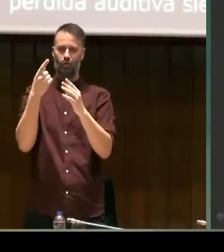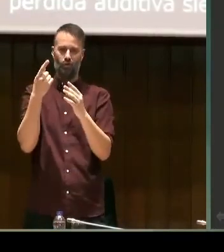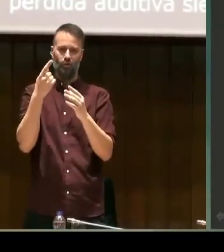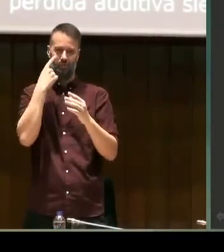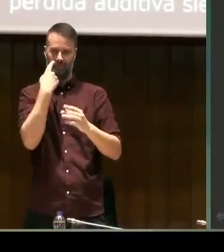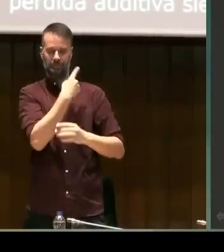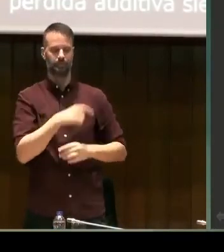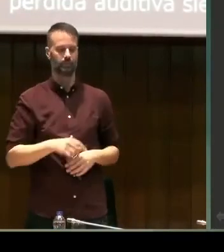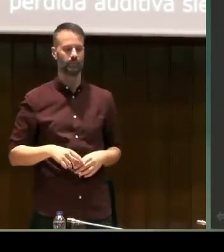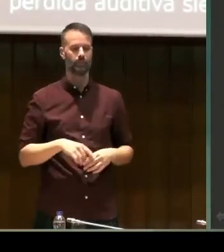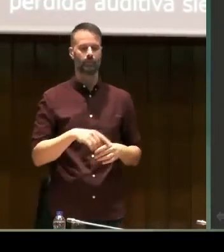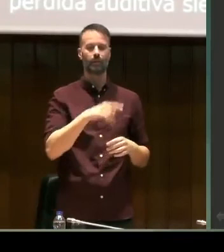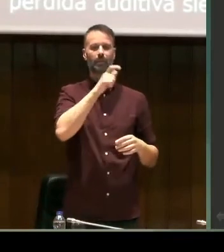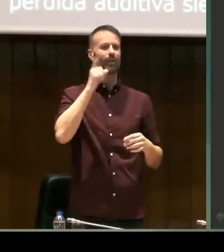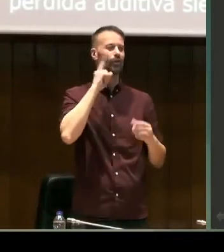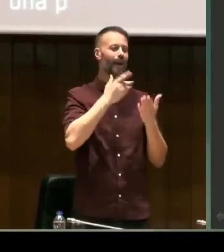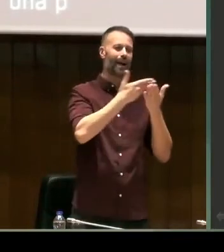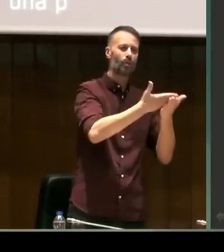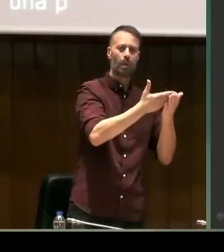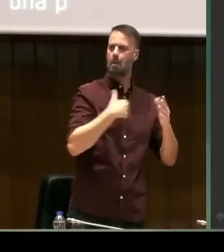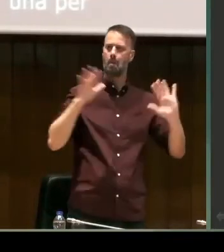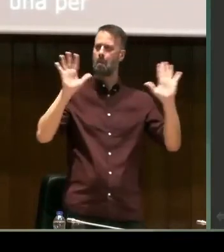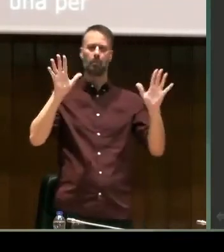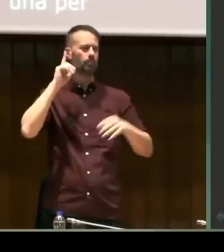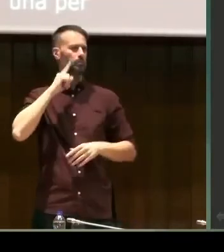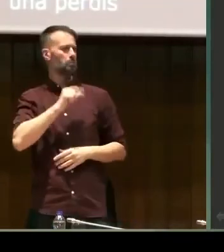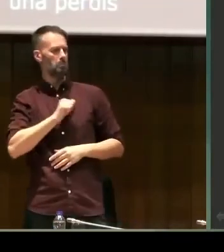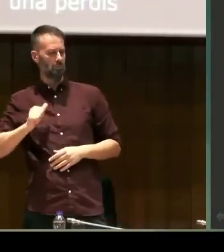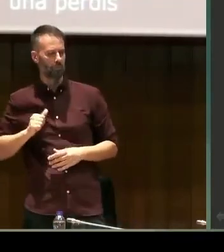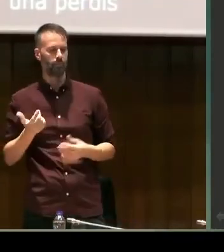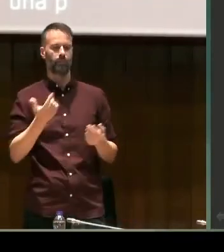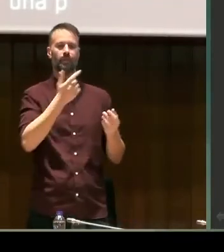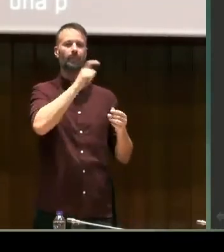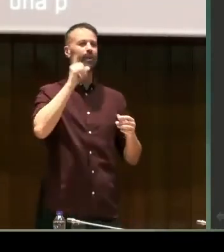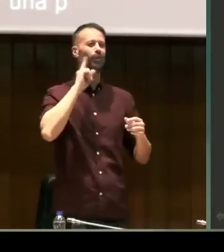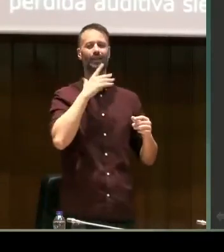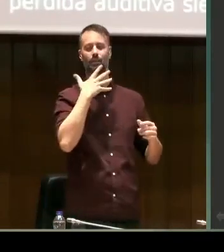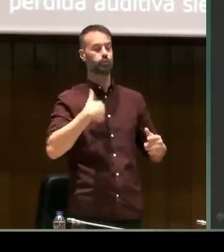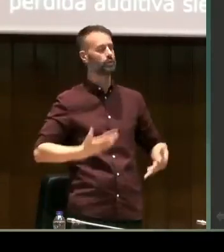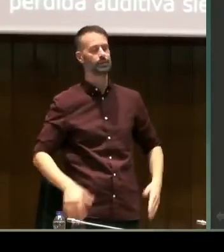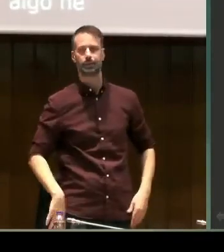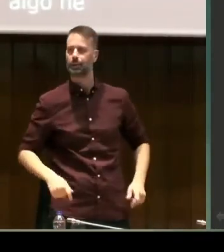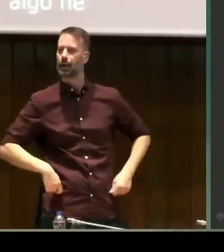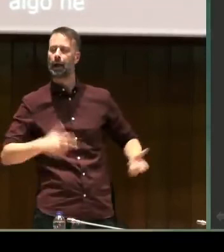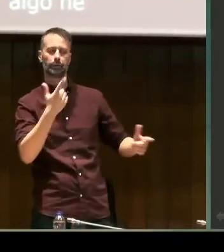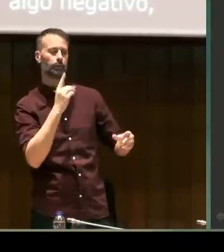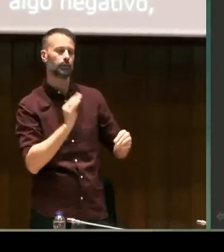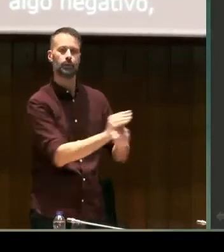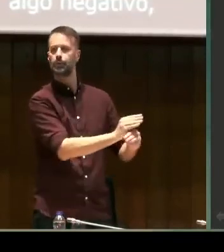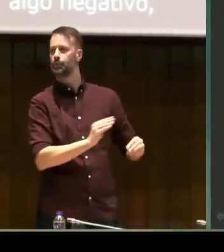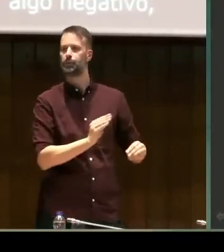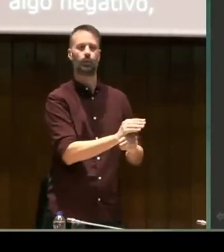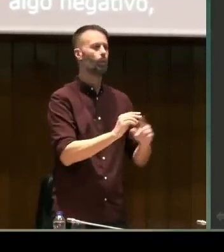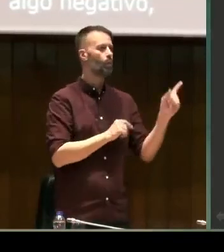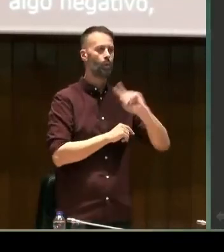de hecho es así, aportamos mucho, después lo veréis. Las personas sordas no necesitan ayudas, son autónomas,